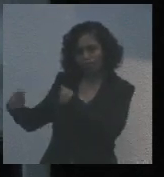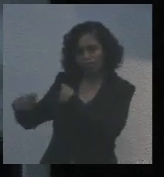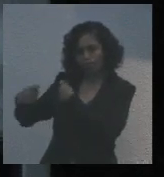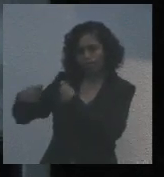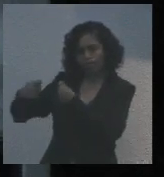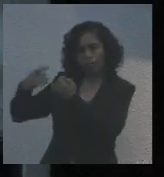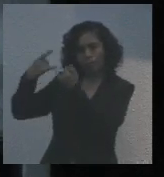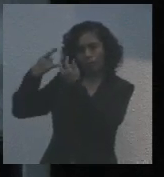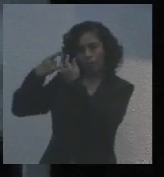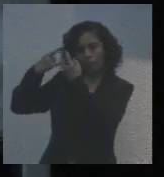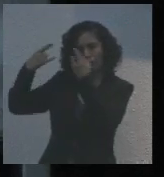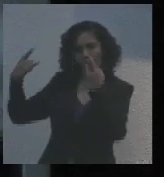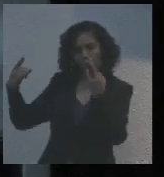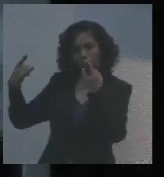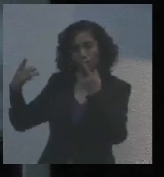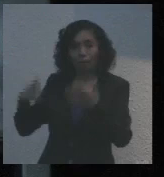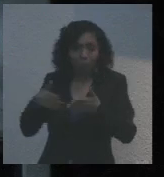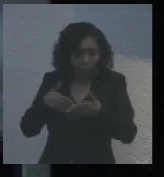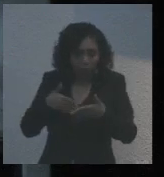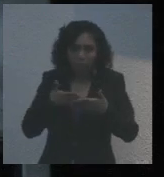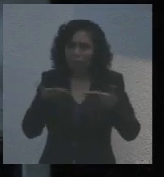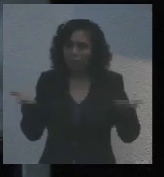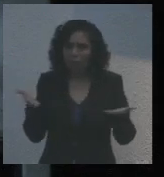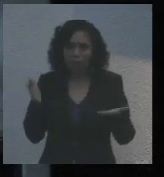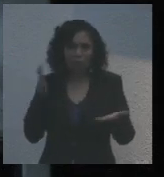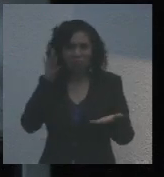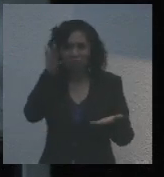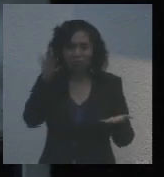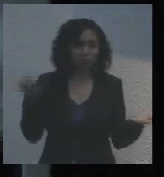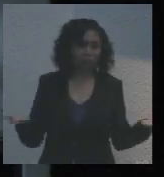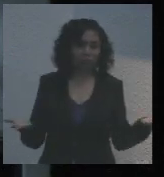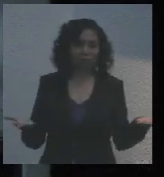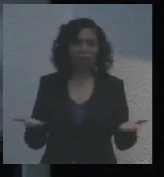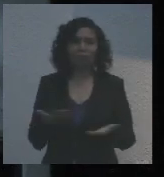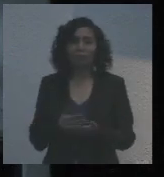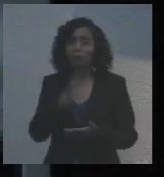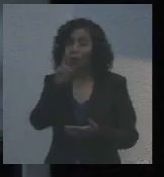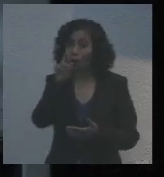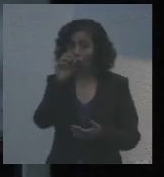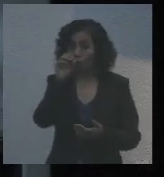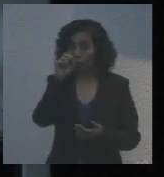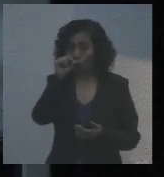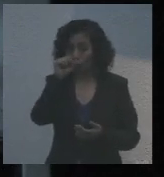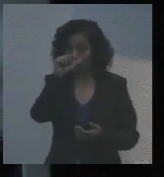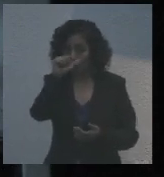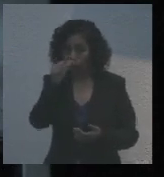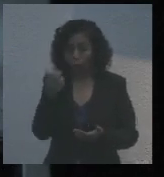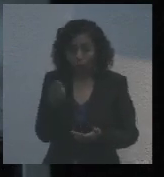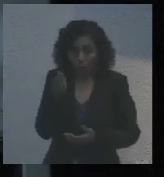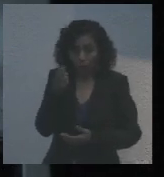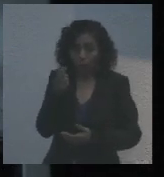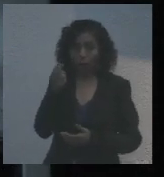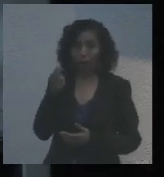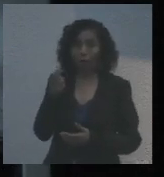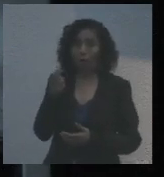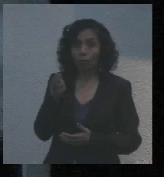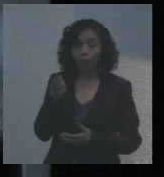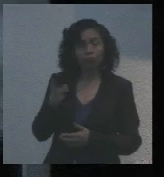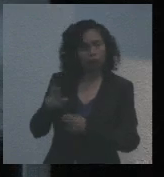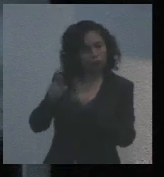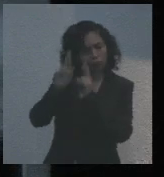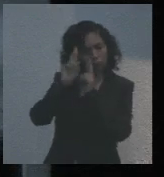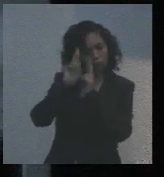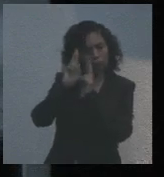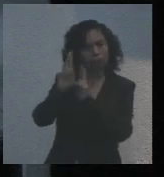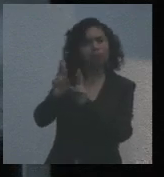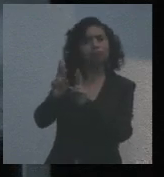un referente de tiempos actuales nuestra querida Rosa María quim shikun honor